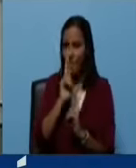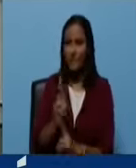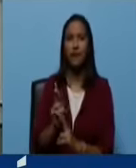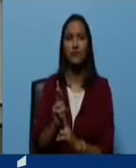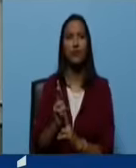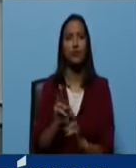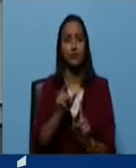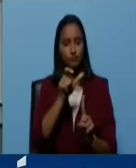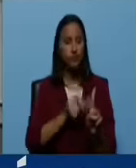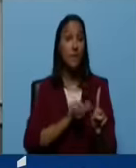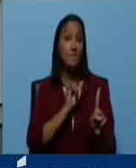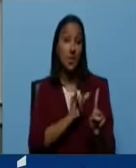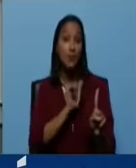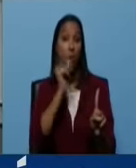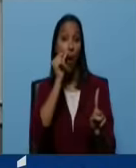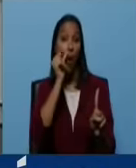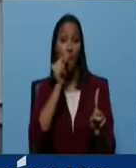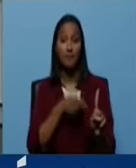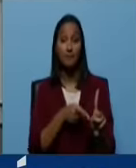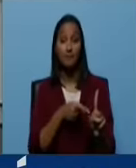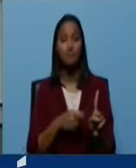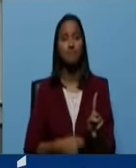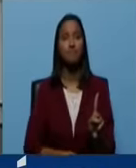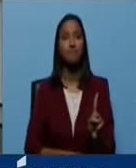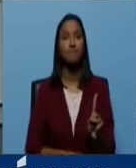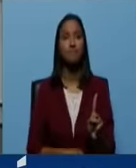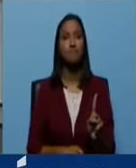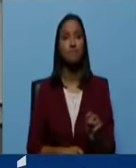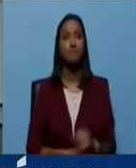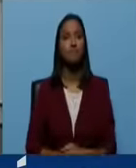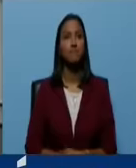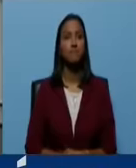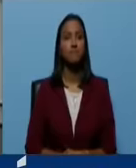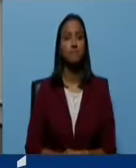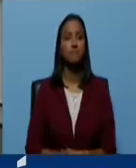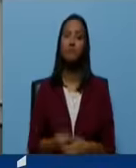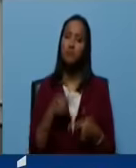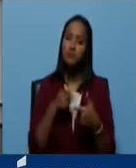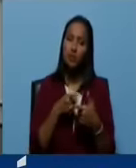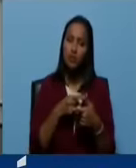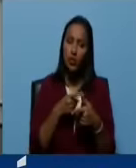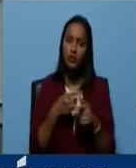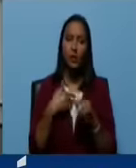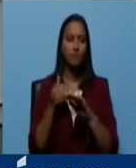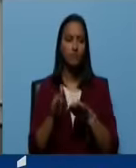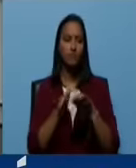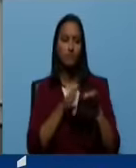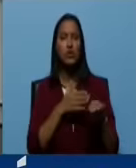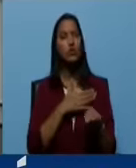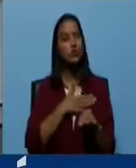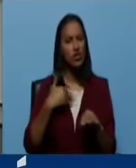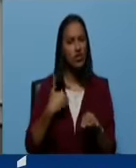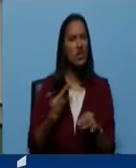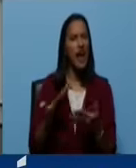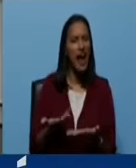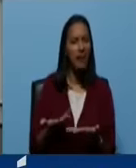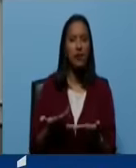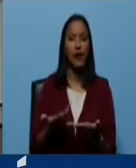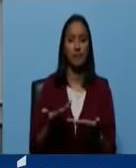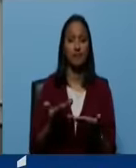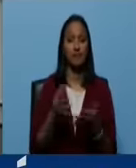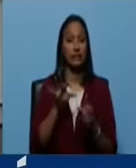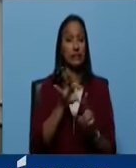mismas representan. Yo quiero destacar lo histórico de esta decisión del Tribunal Supremo de